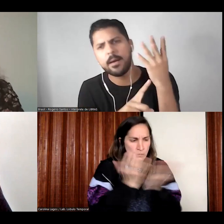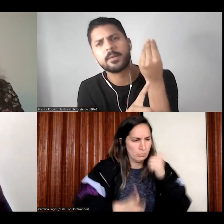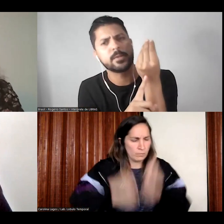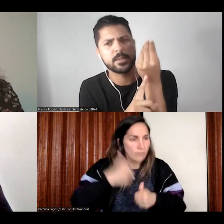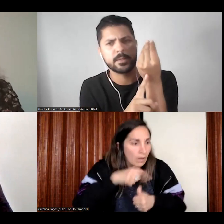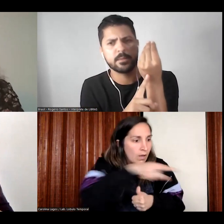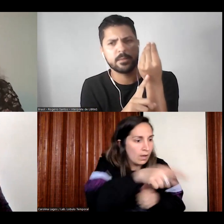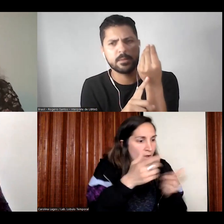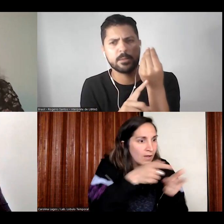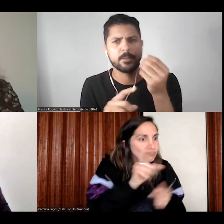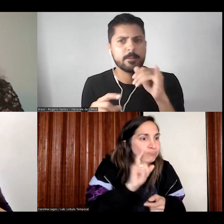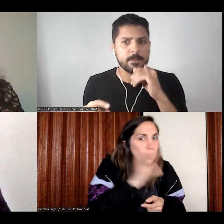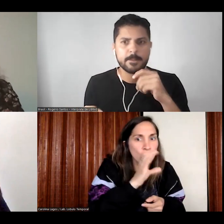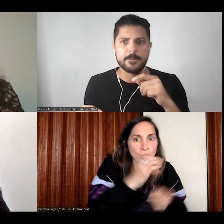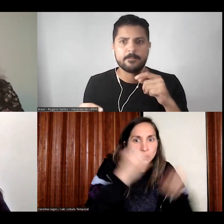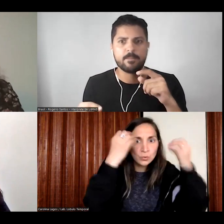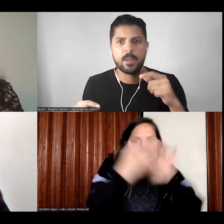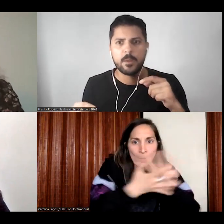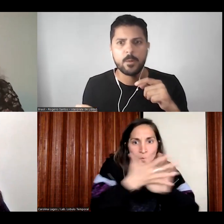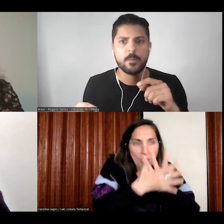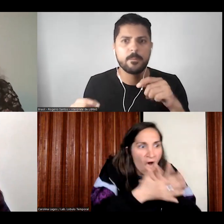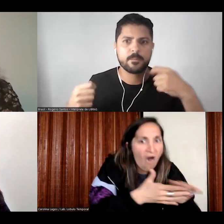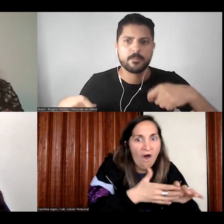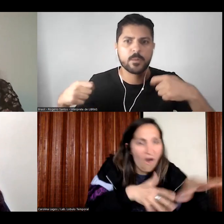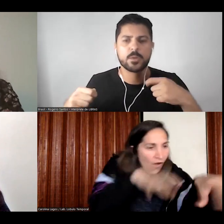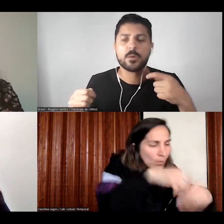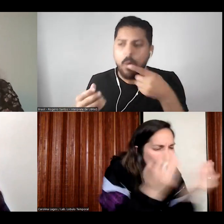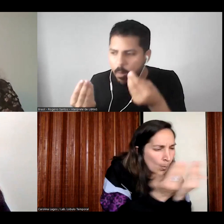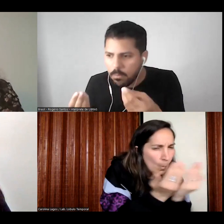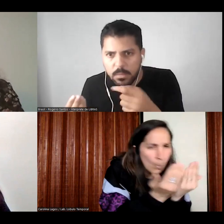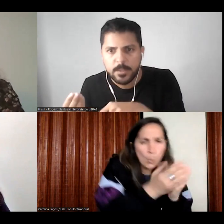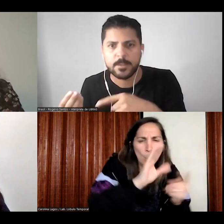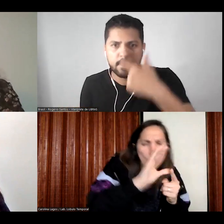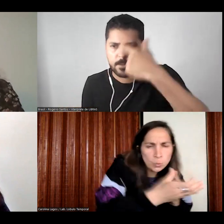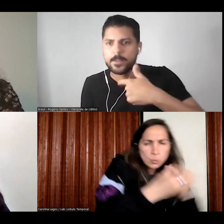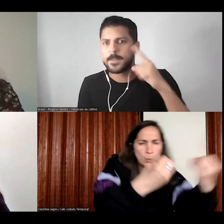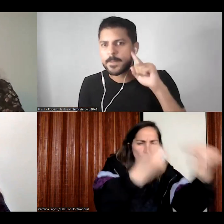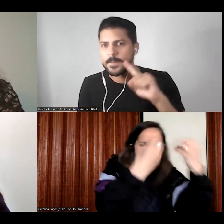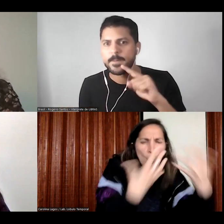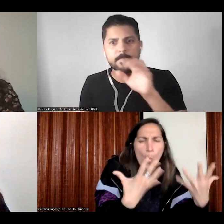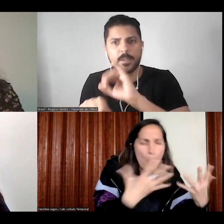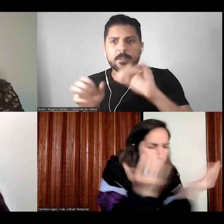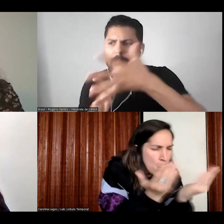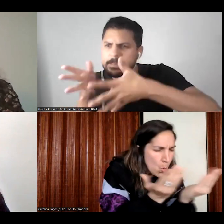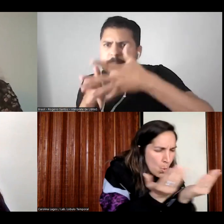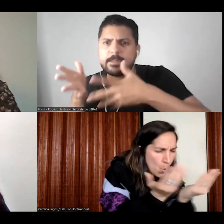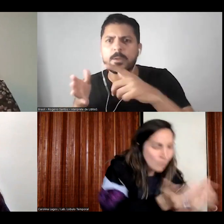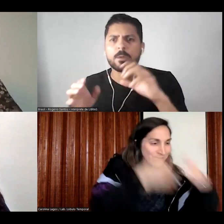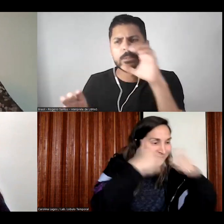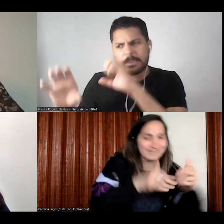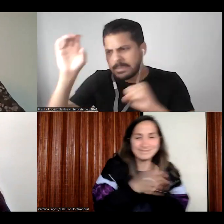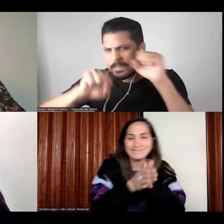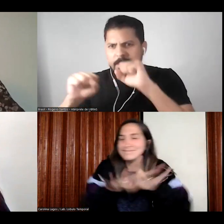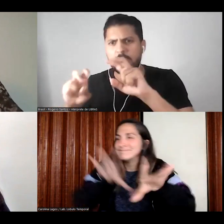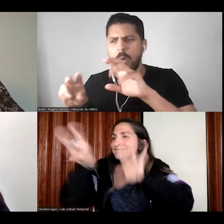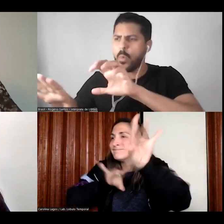vistas diferentes, y me expreso en cada una de estas artes, no sé, y encontré un curso de lengua de señas, me pongo a estudiar sobre la cultura, y aprendo,